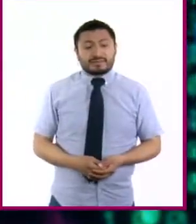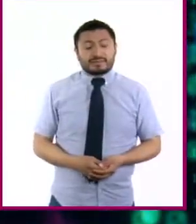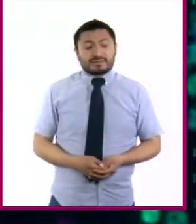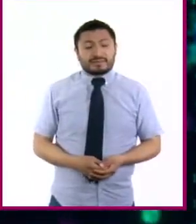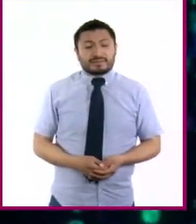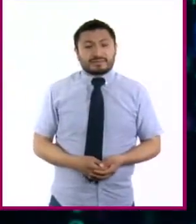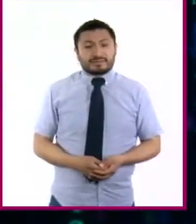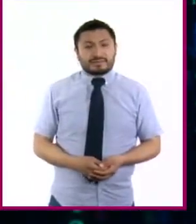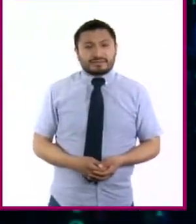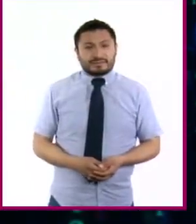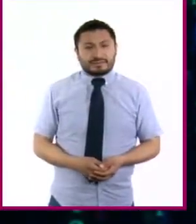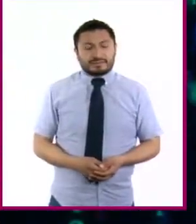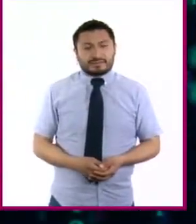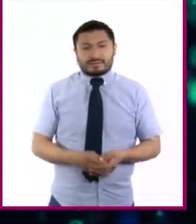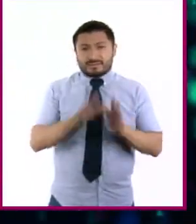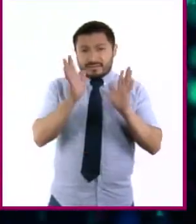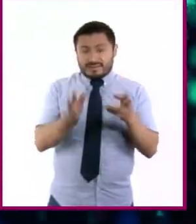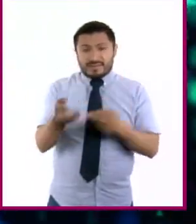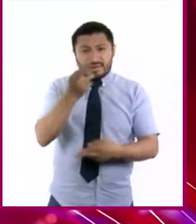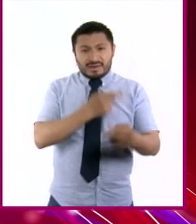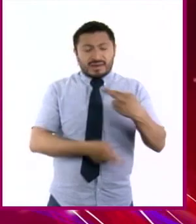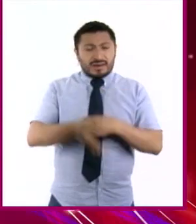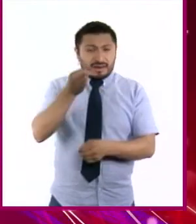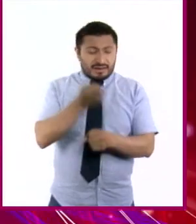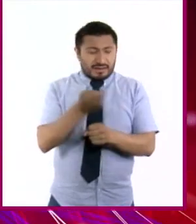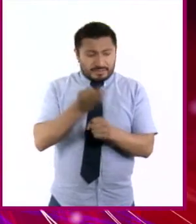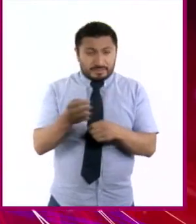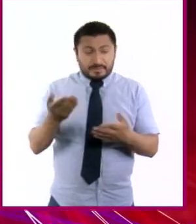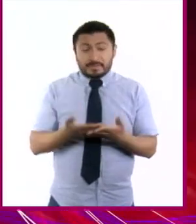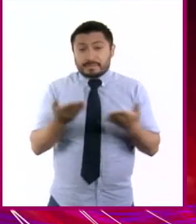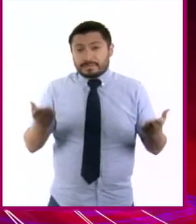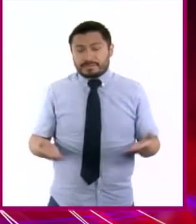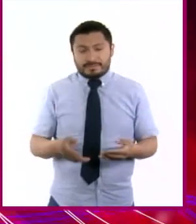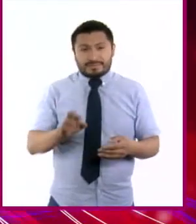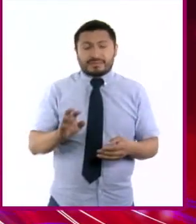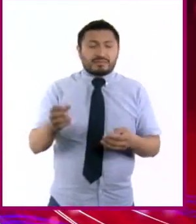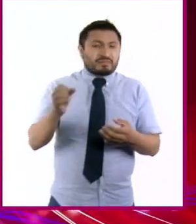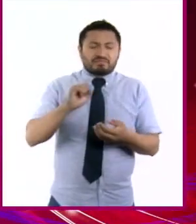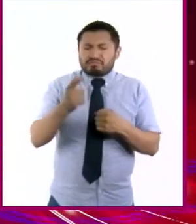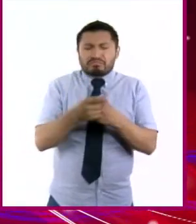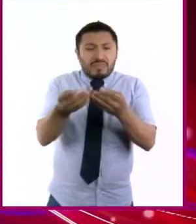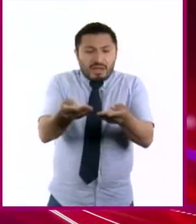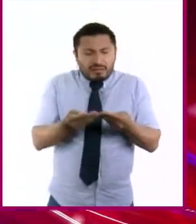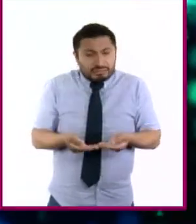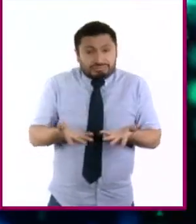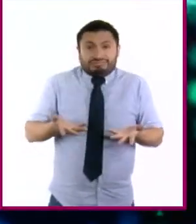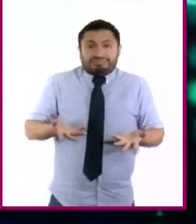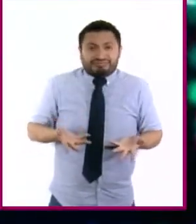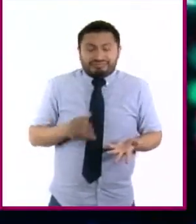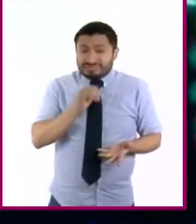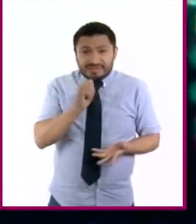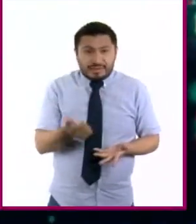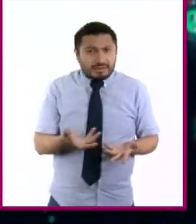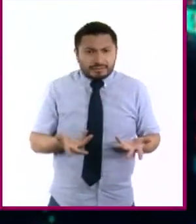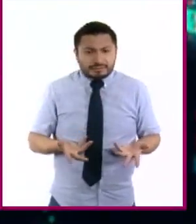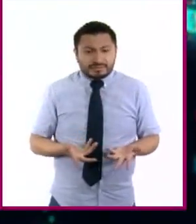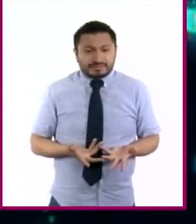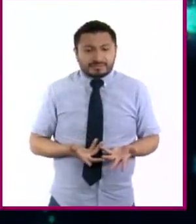Uy, ya estamos de vuelta en el presente. ¿No me trajiste un recuerdito del pasado, Axel?